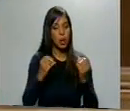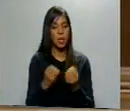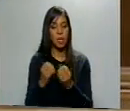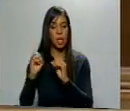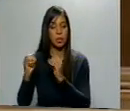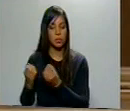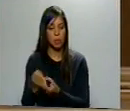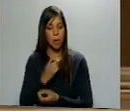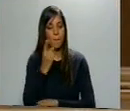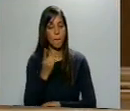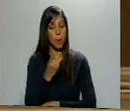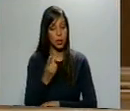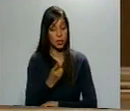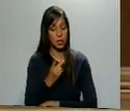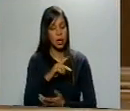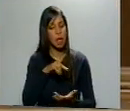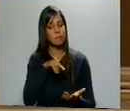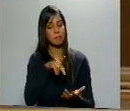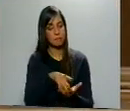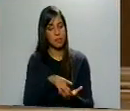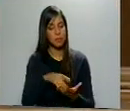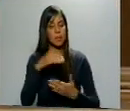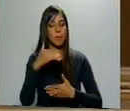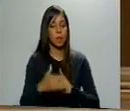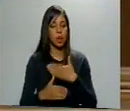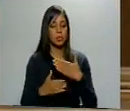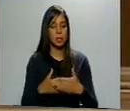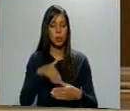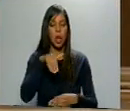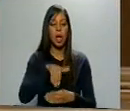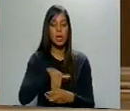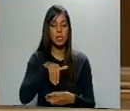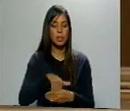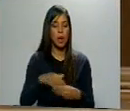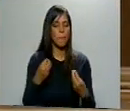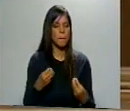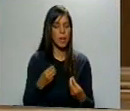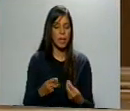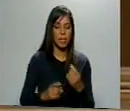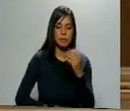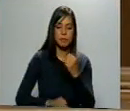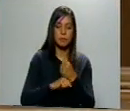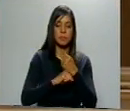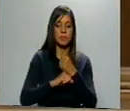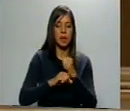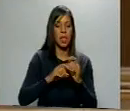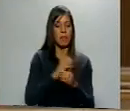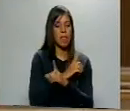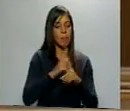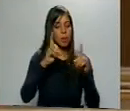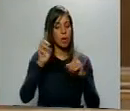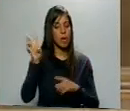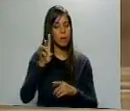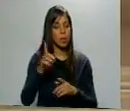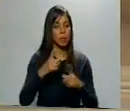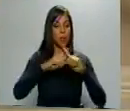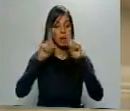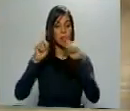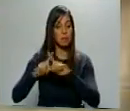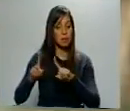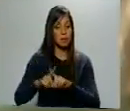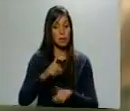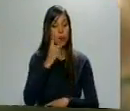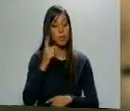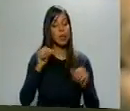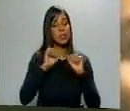fines políticos participen en los procesos electorales para fortalecer la democracia, la pluralidad política y el